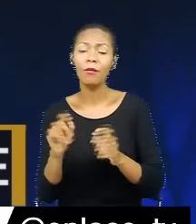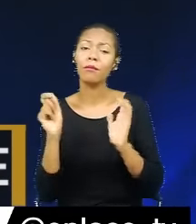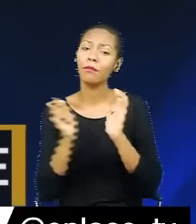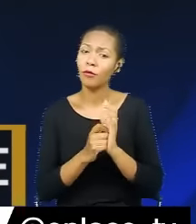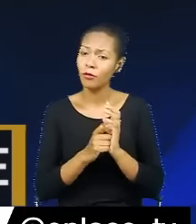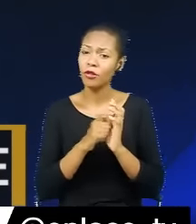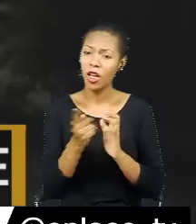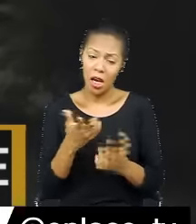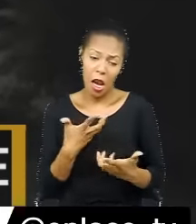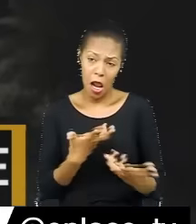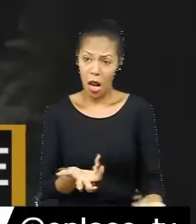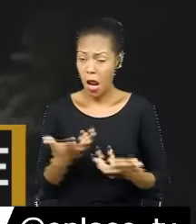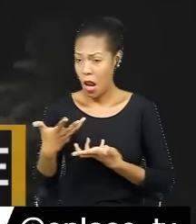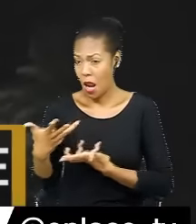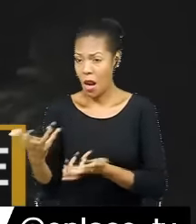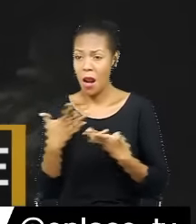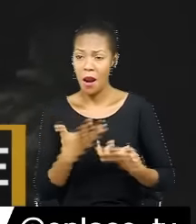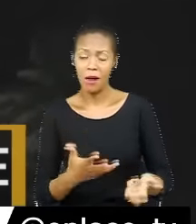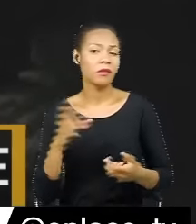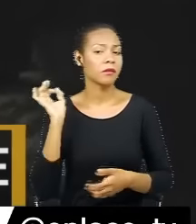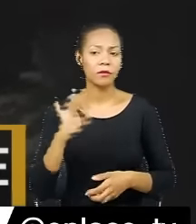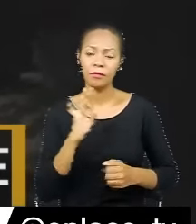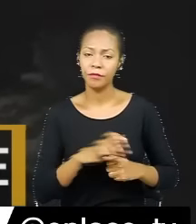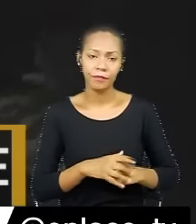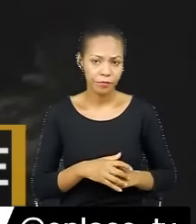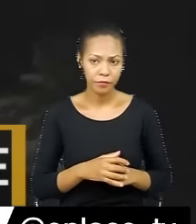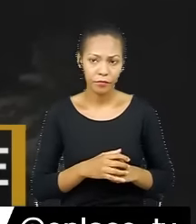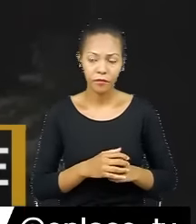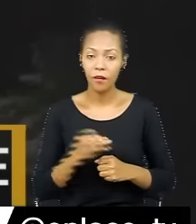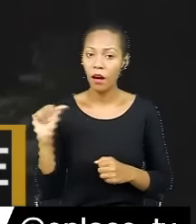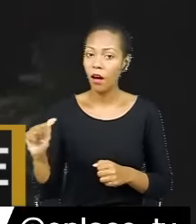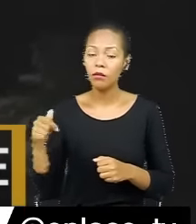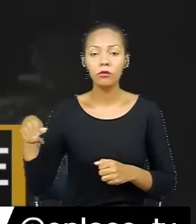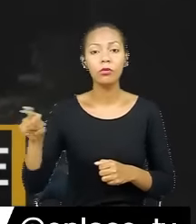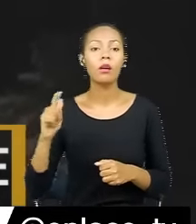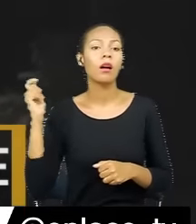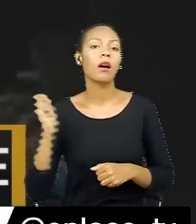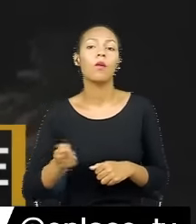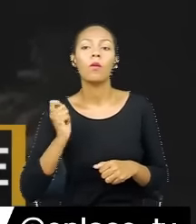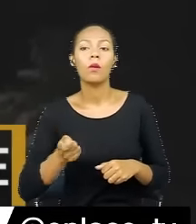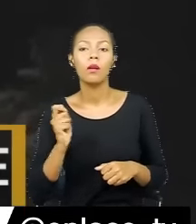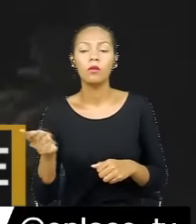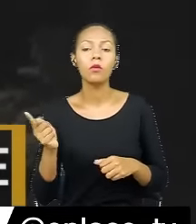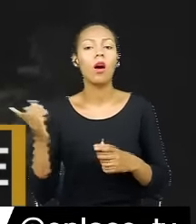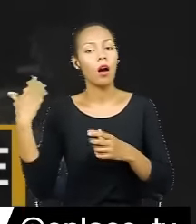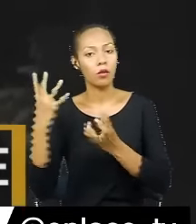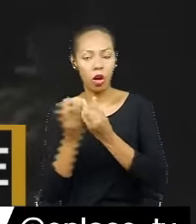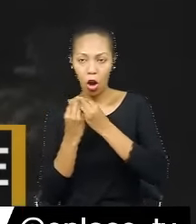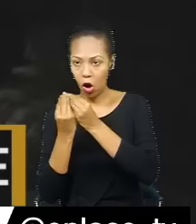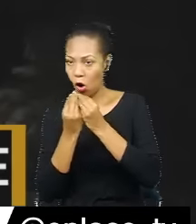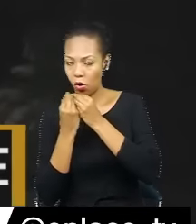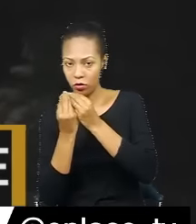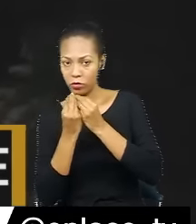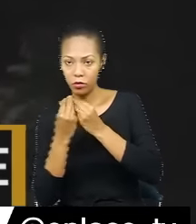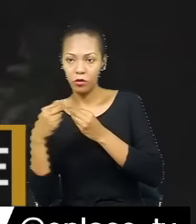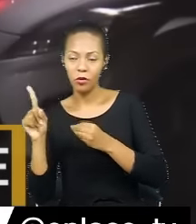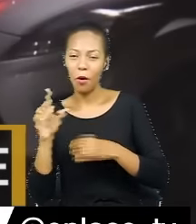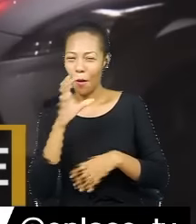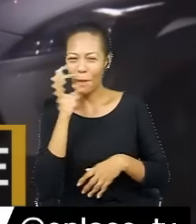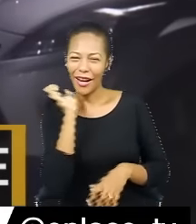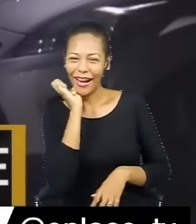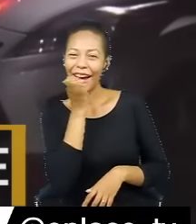y verbales. Calvo Bautista era una conocida abogada de la ciudad y fue candidata al consejo para el segundo periodo de Elkin Bueno Altaona